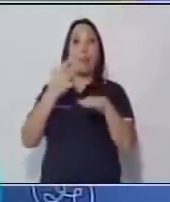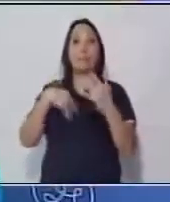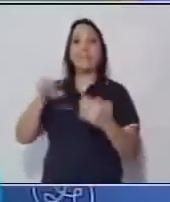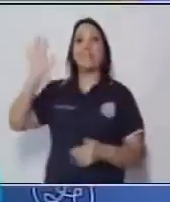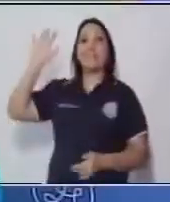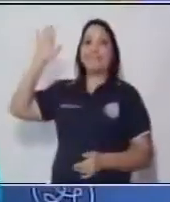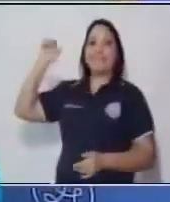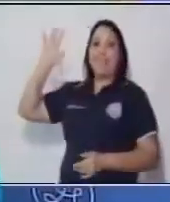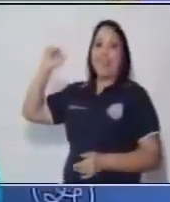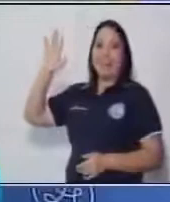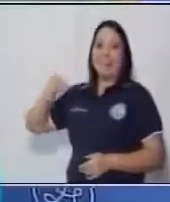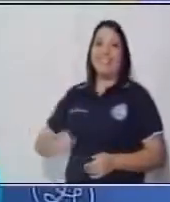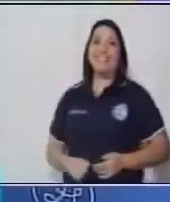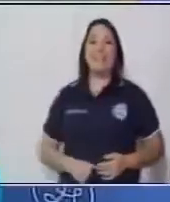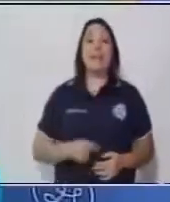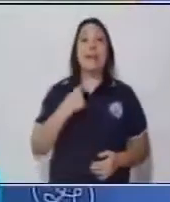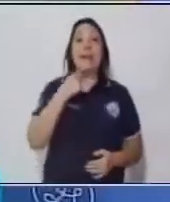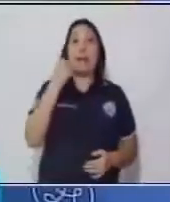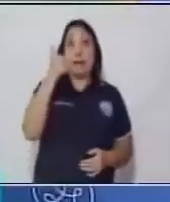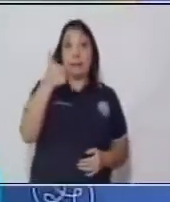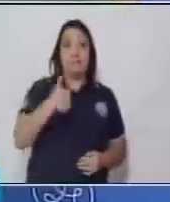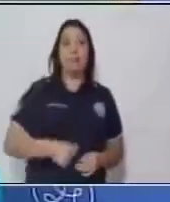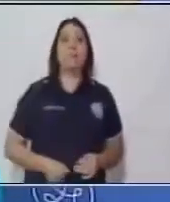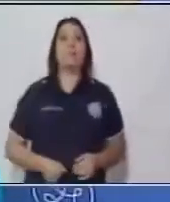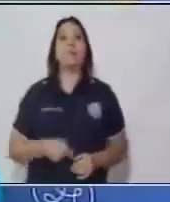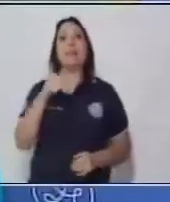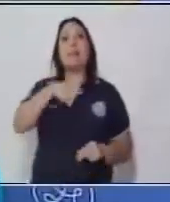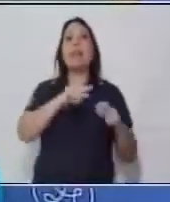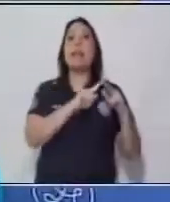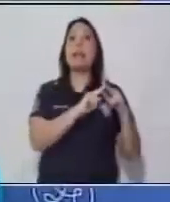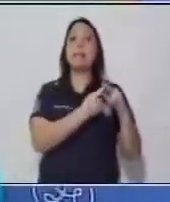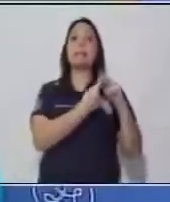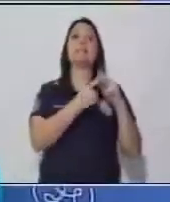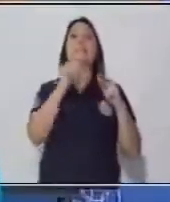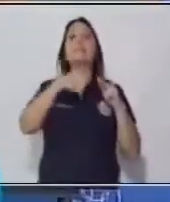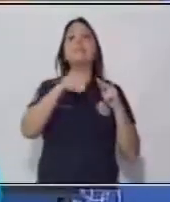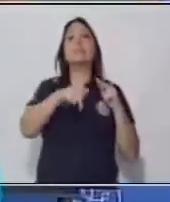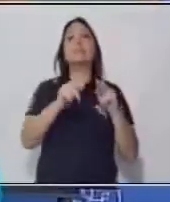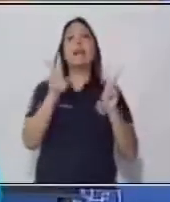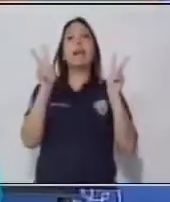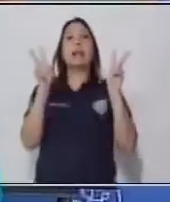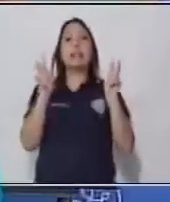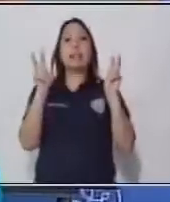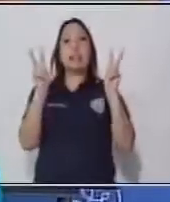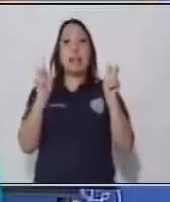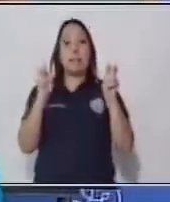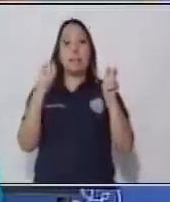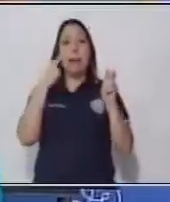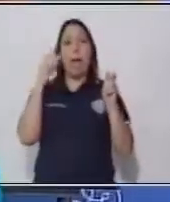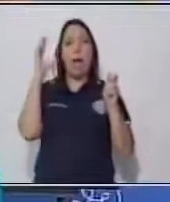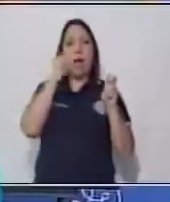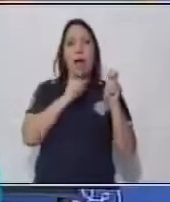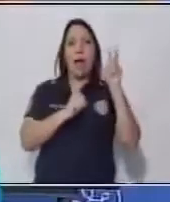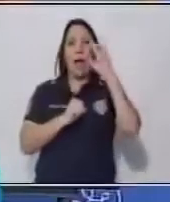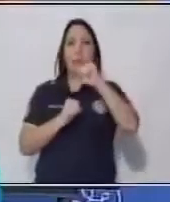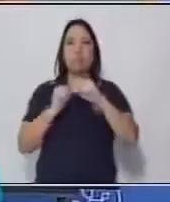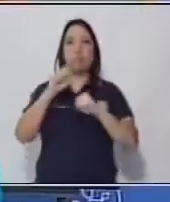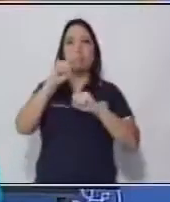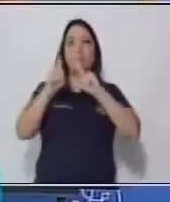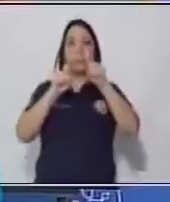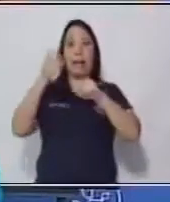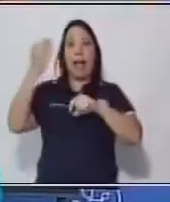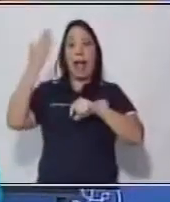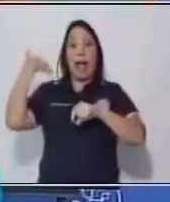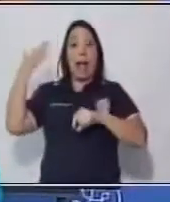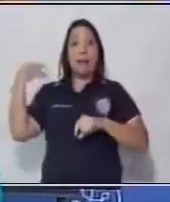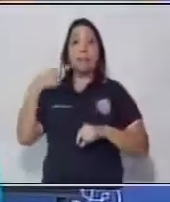Carmen. Hola Carmen. Y bien, iniciemos con nuestro tema previo o nuestro repaso de la clase anterior,